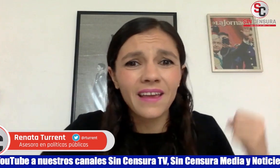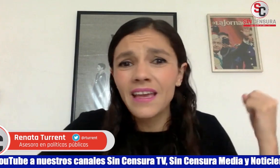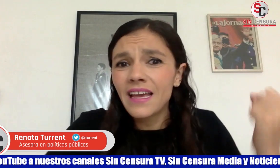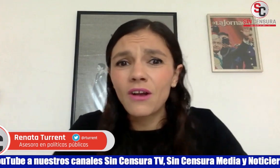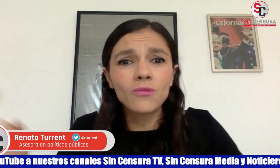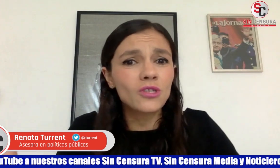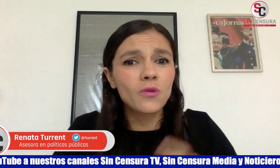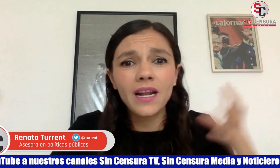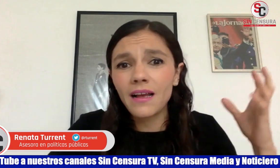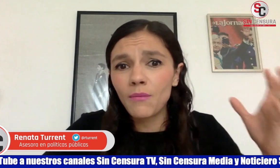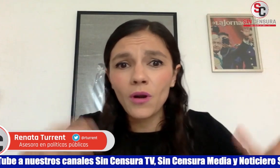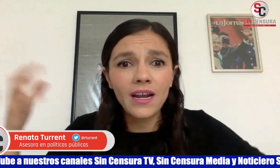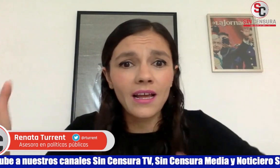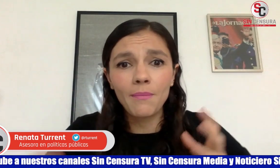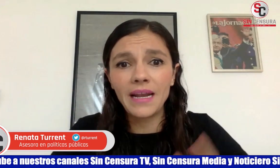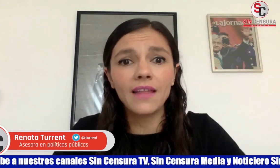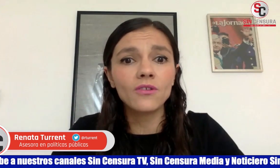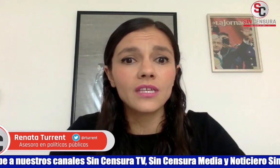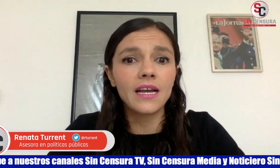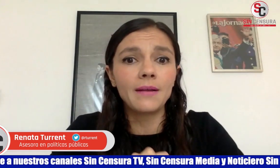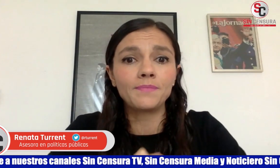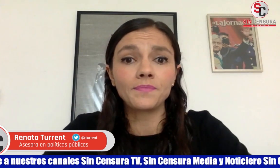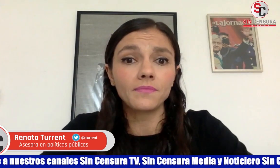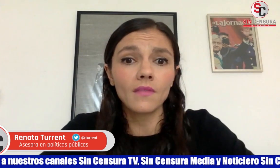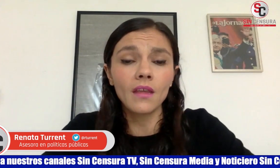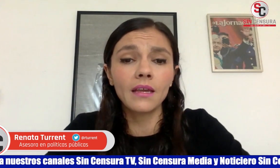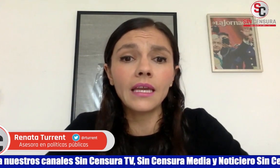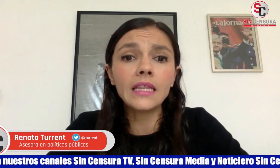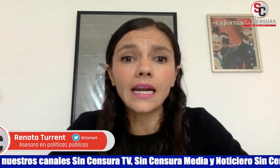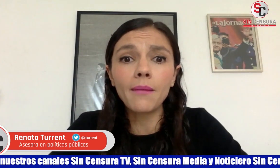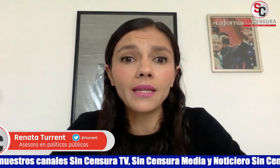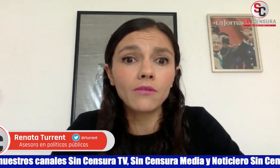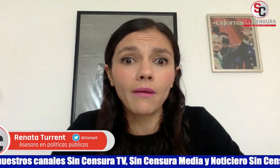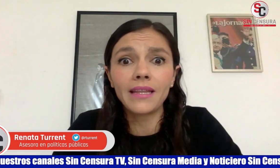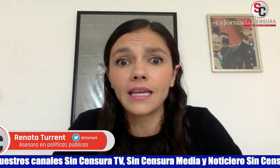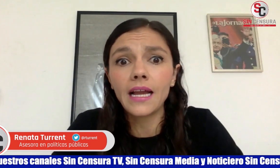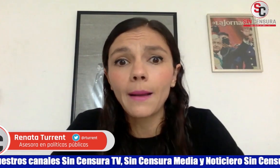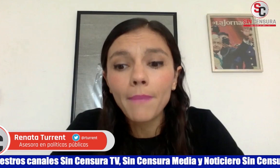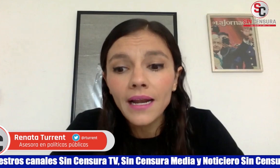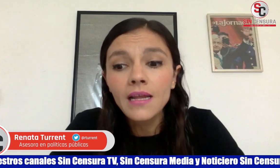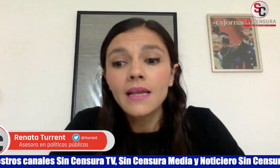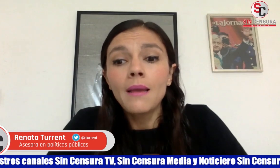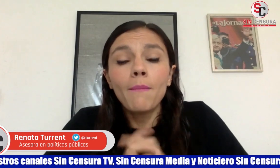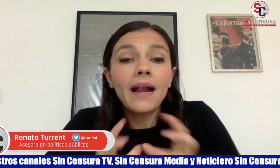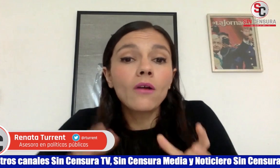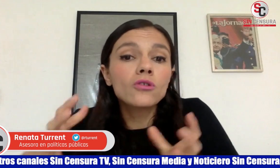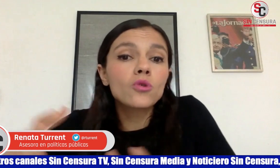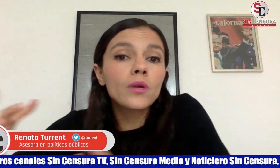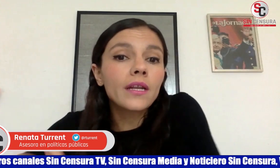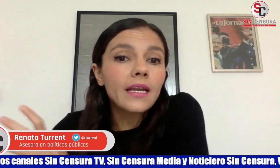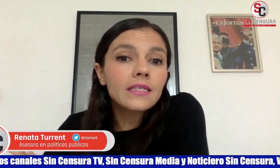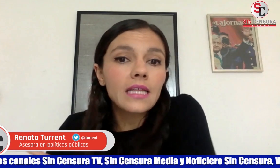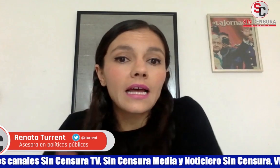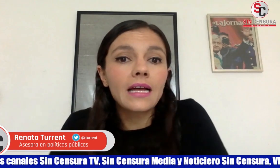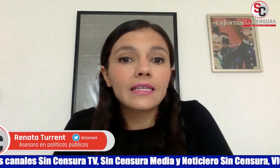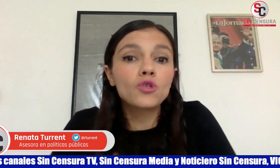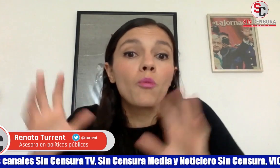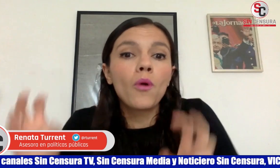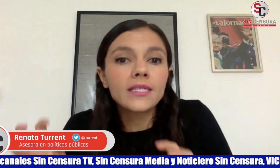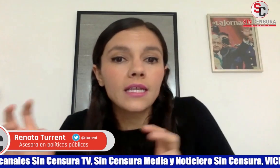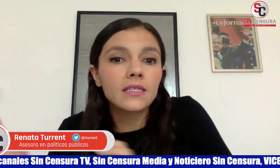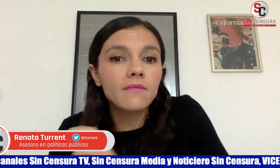y de como si estuviera Morena peleándose internamente una batalla campal, para construir